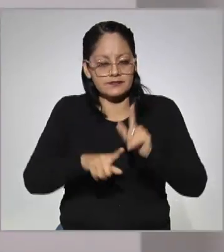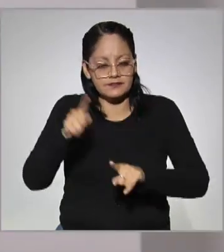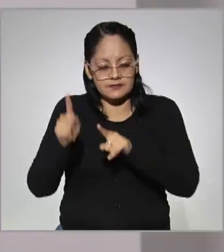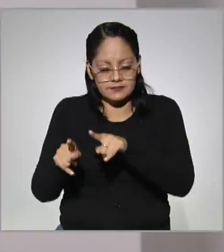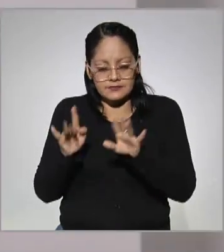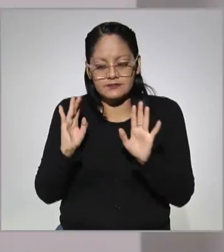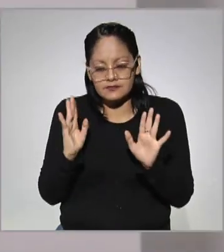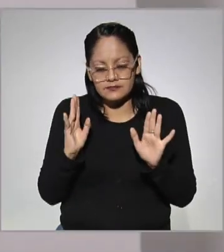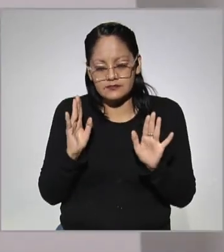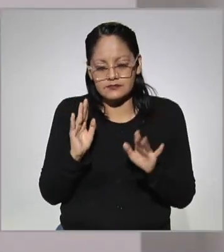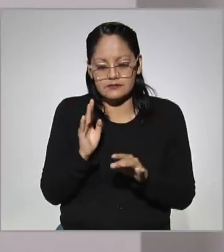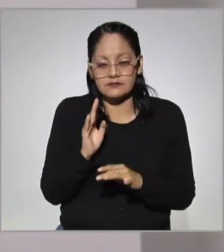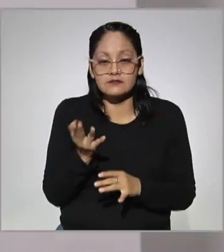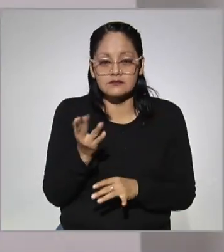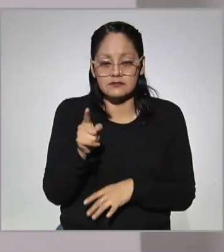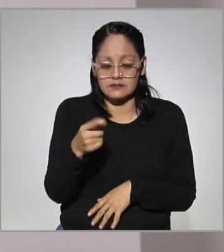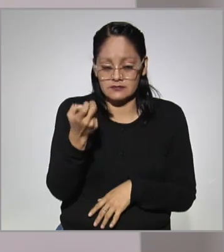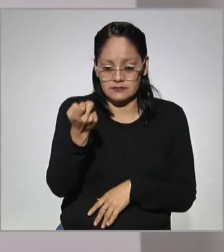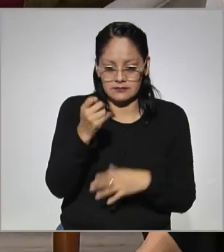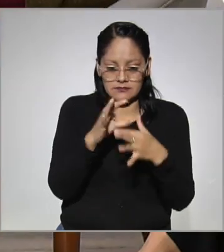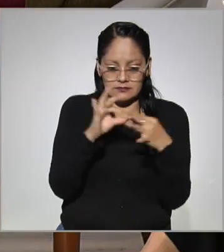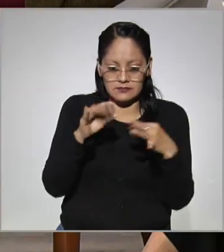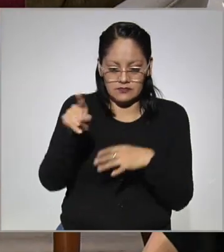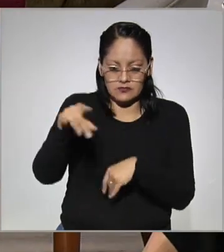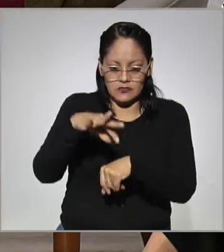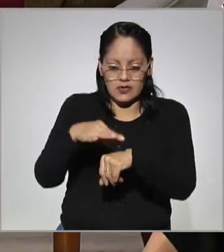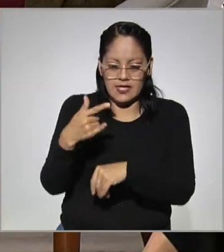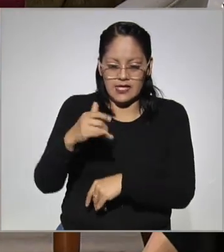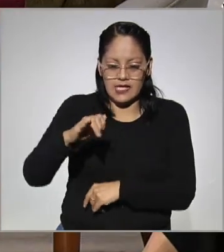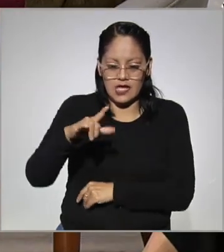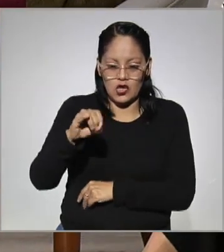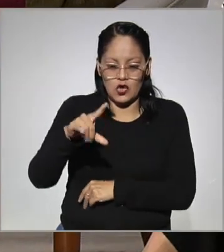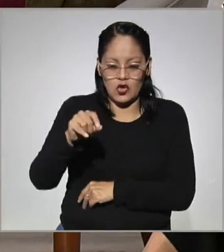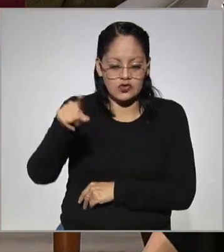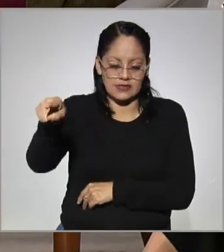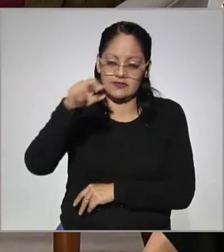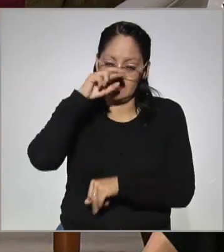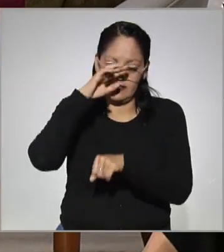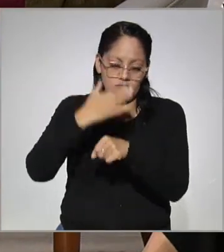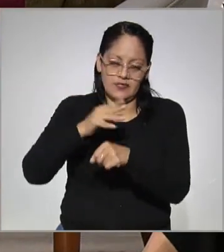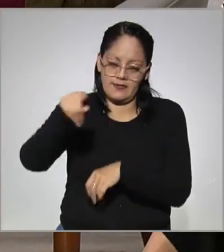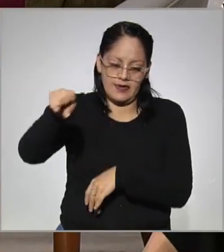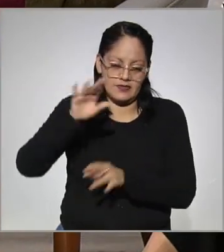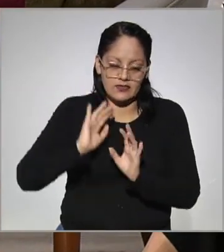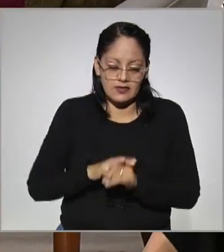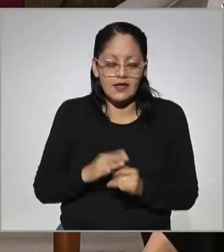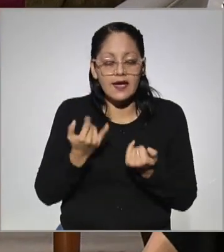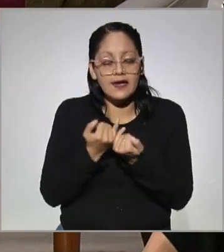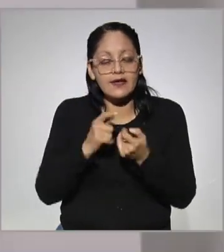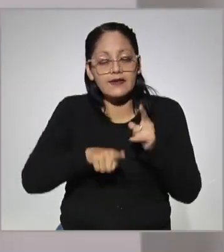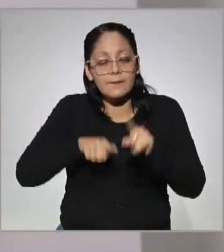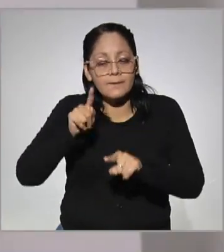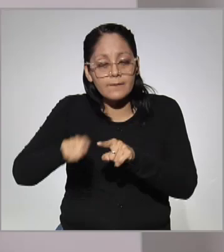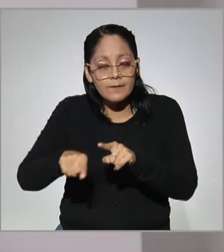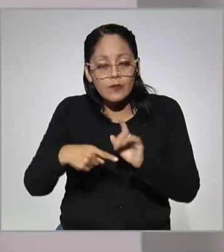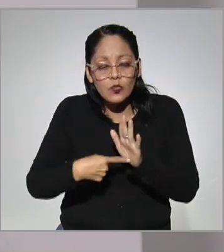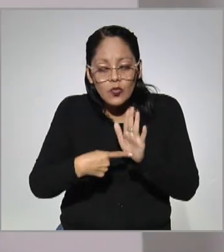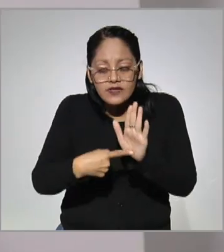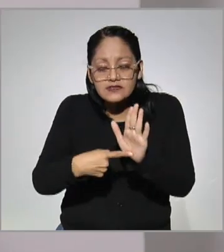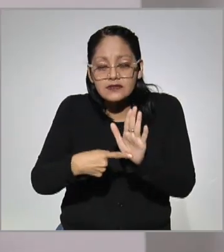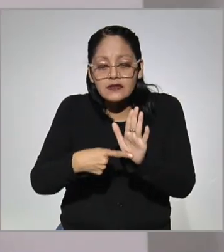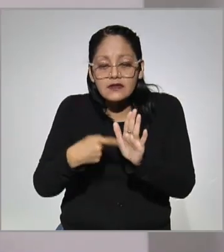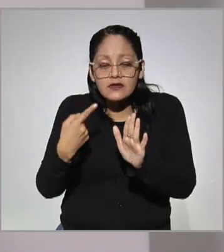tomemos. Ok, ¿sí? pero eso vamos a dejárselo a los un poquito más ginecólogos. adelante. Exacto, eso nos lo dejan a los ginecólogos. O sea, dependiendo de la muestra, en donde lo mandemos